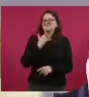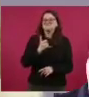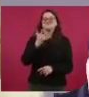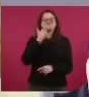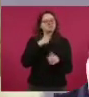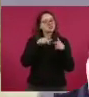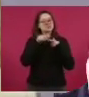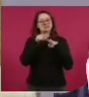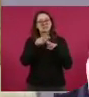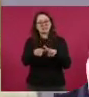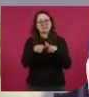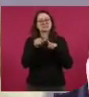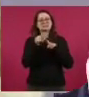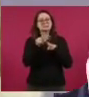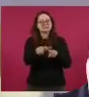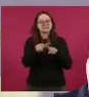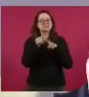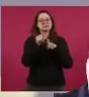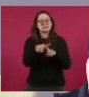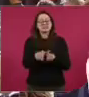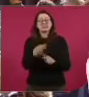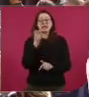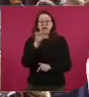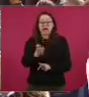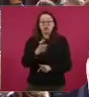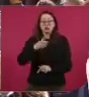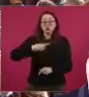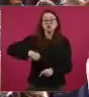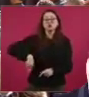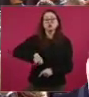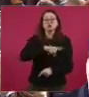Creo que cuando nos creemos esa capacidad,